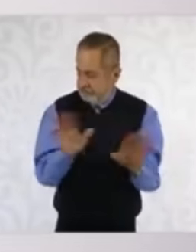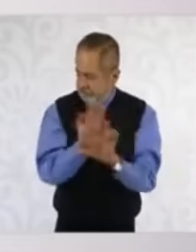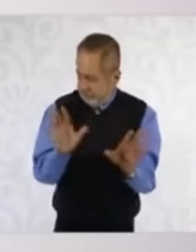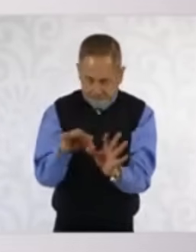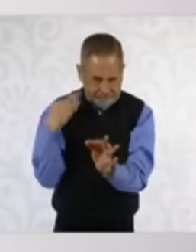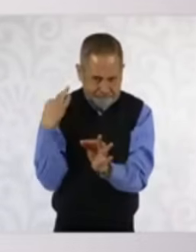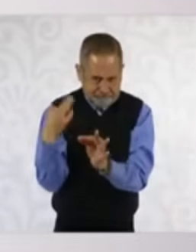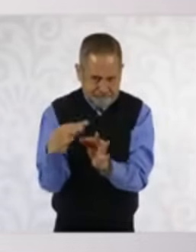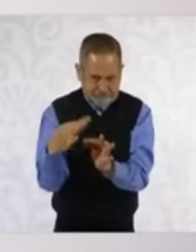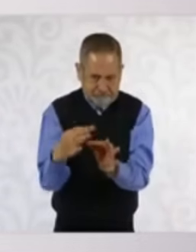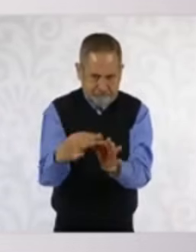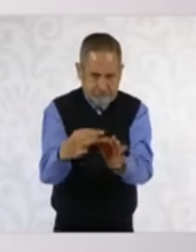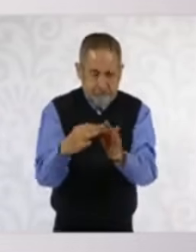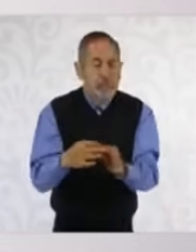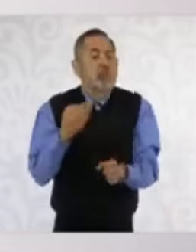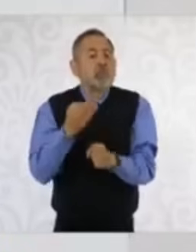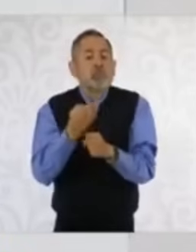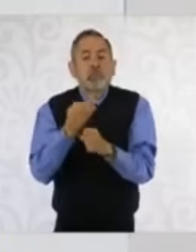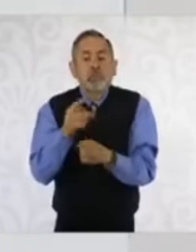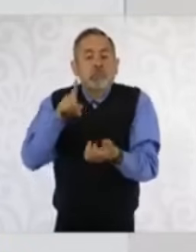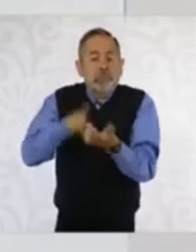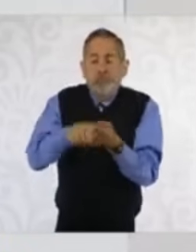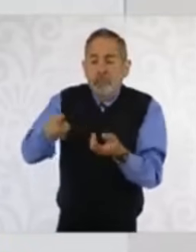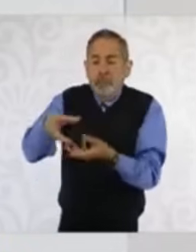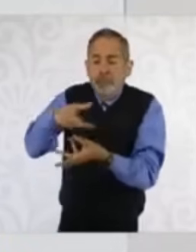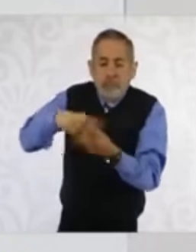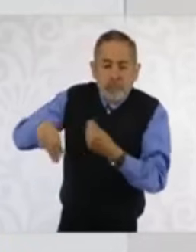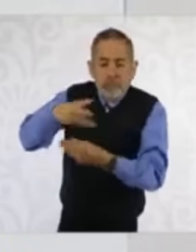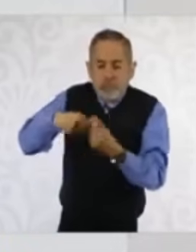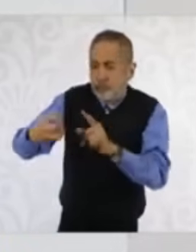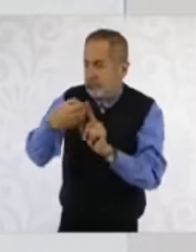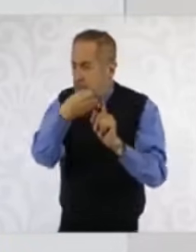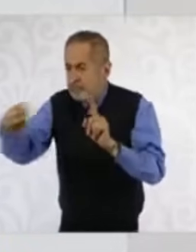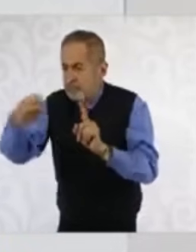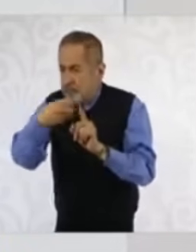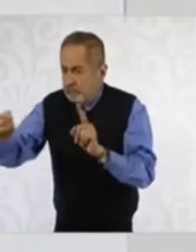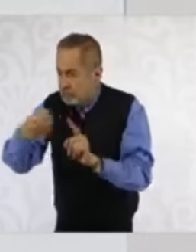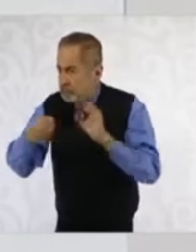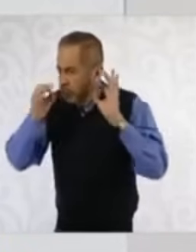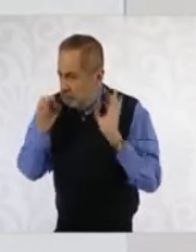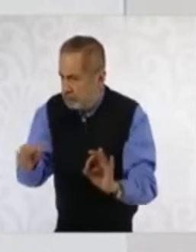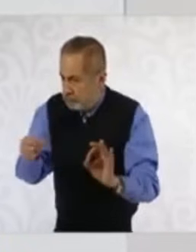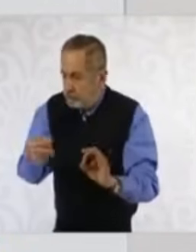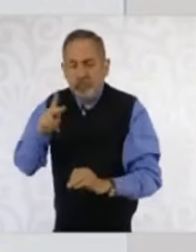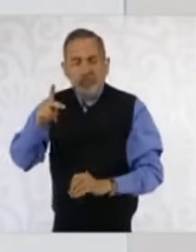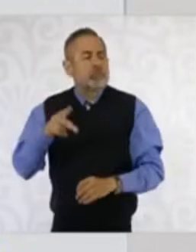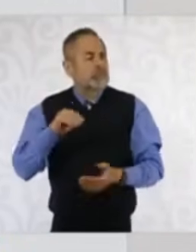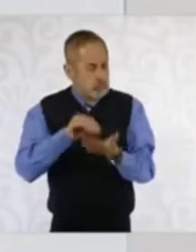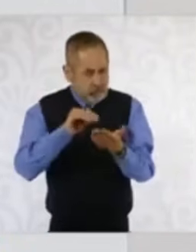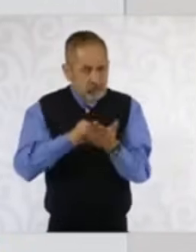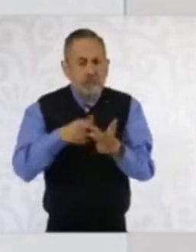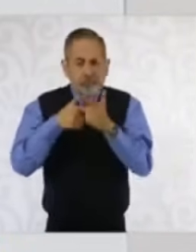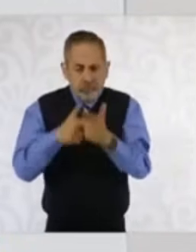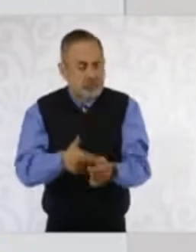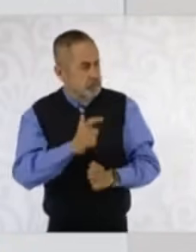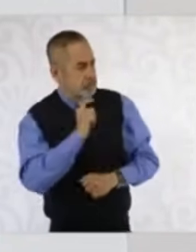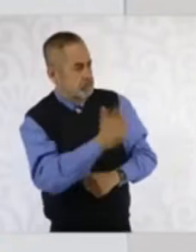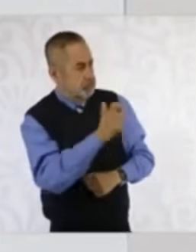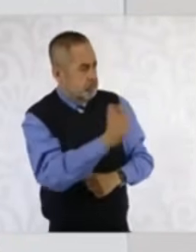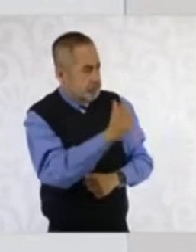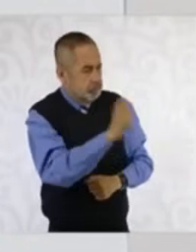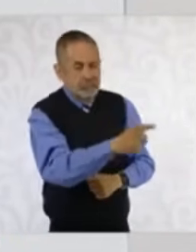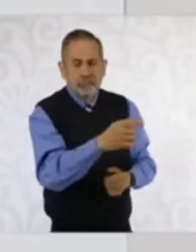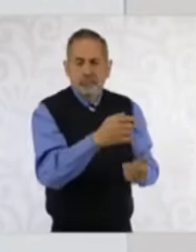hay ahora, pues, es una reestructuración de Pemex, tanto de los derechos que paga el erario como de la